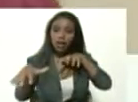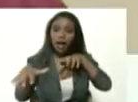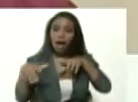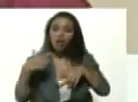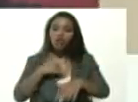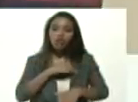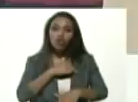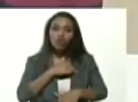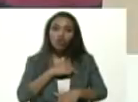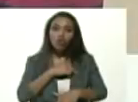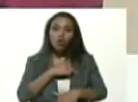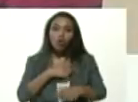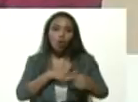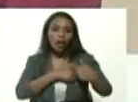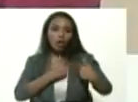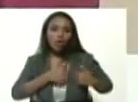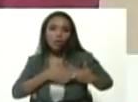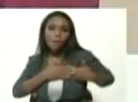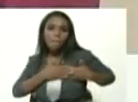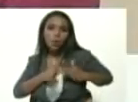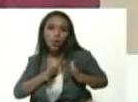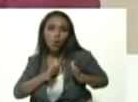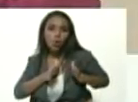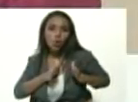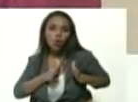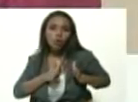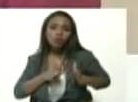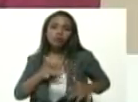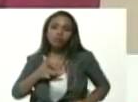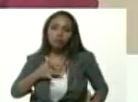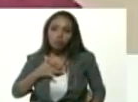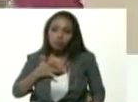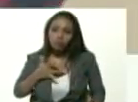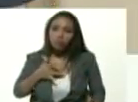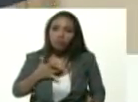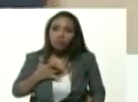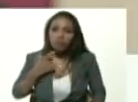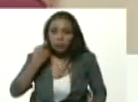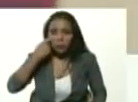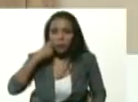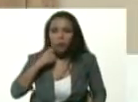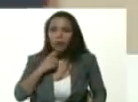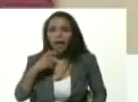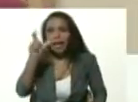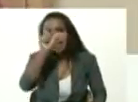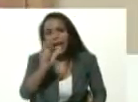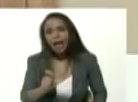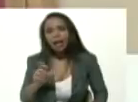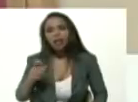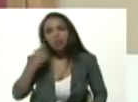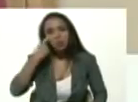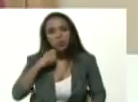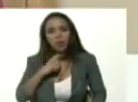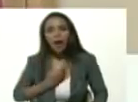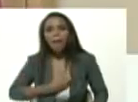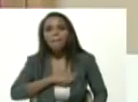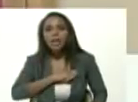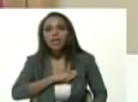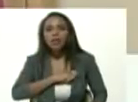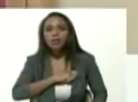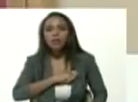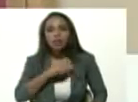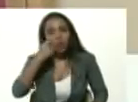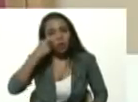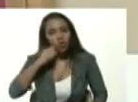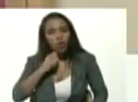andamos con el corazón abierto, sensible, llorando por Italia, llorando por España,